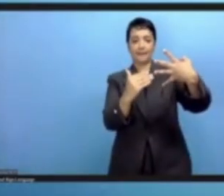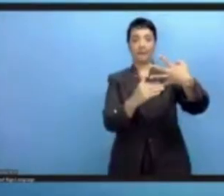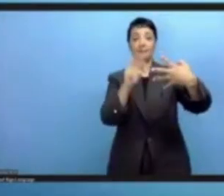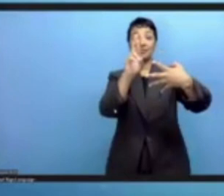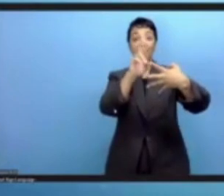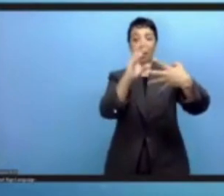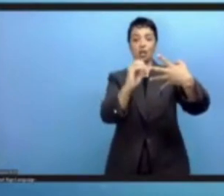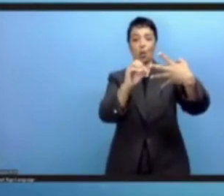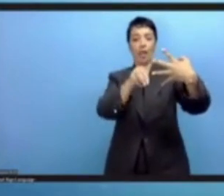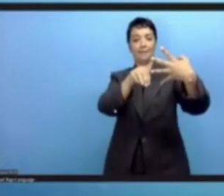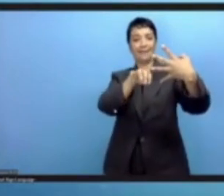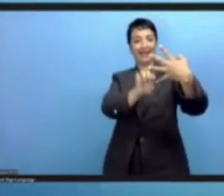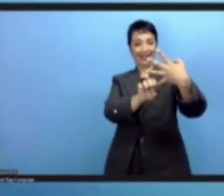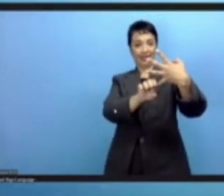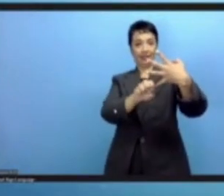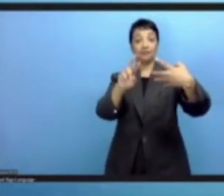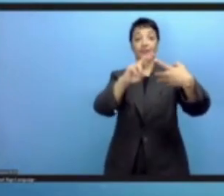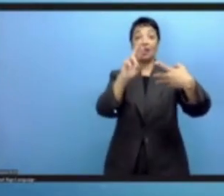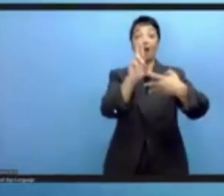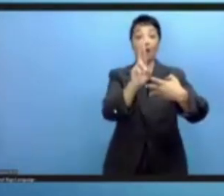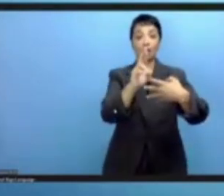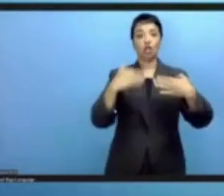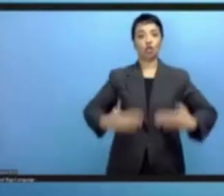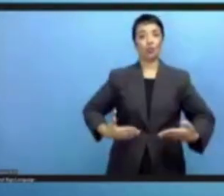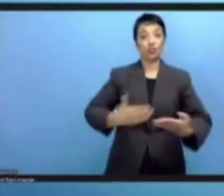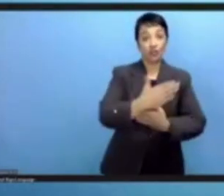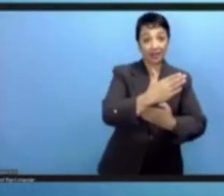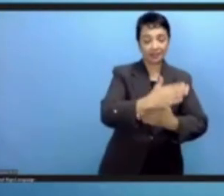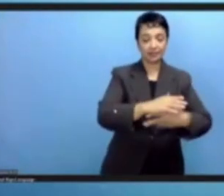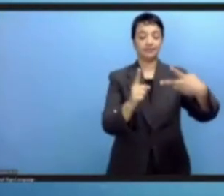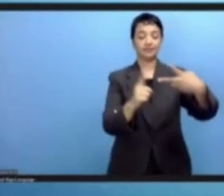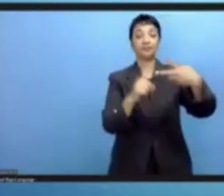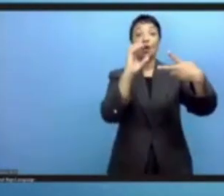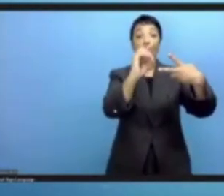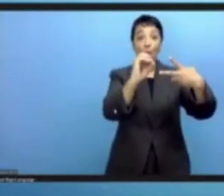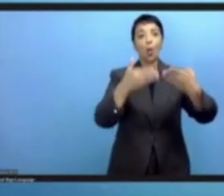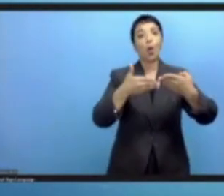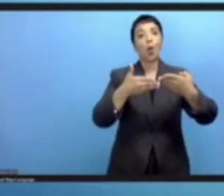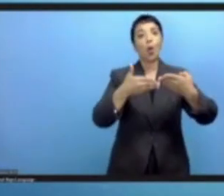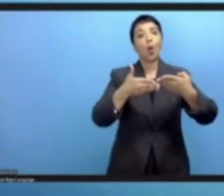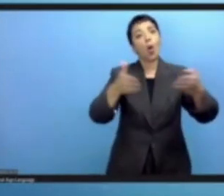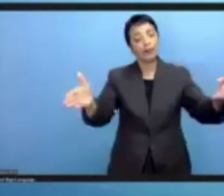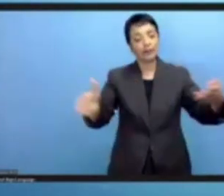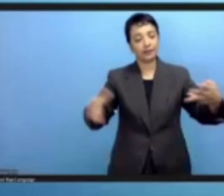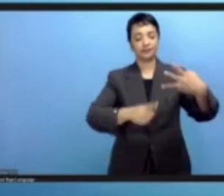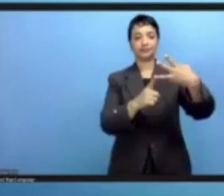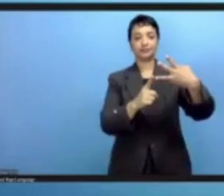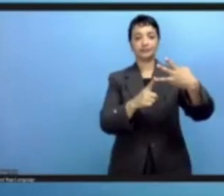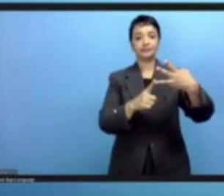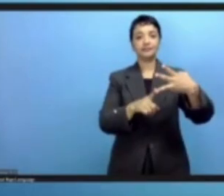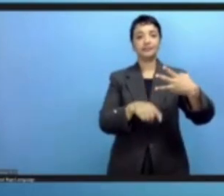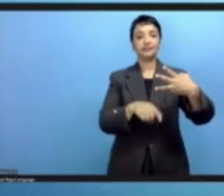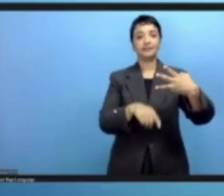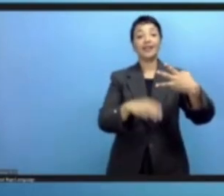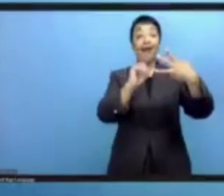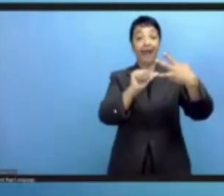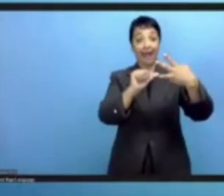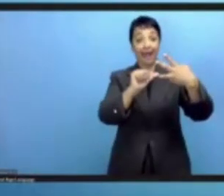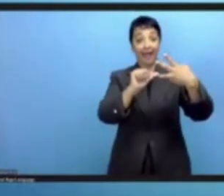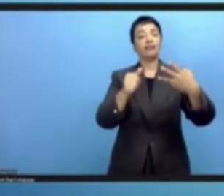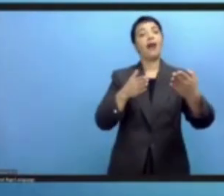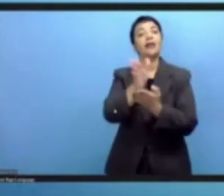del ROM x para aquellos que no lo conocen r es derechos humanos o abierto